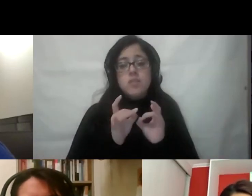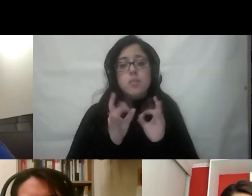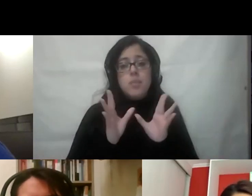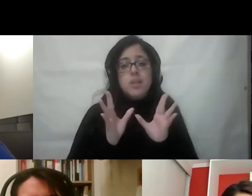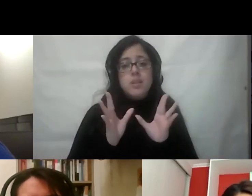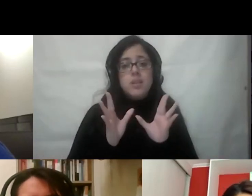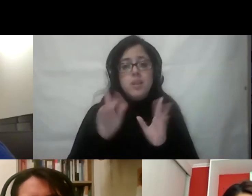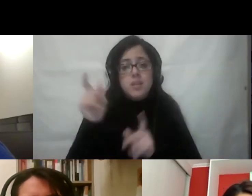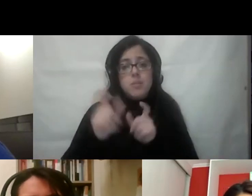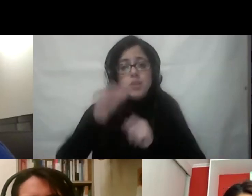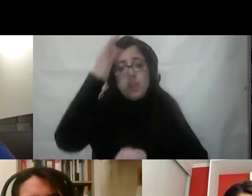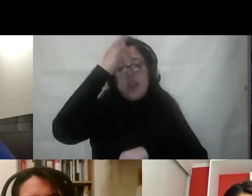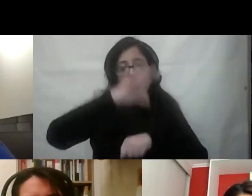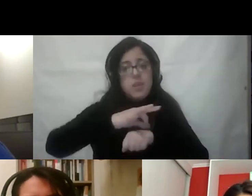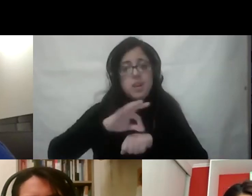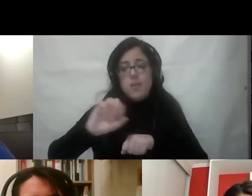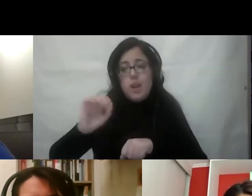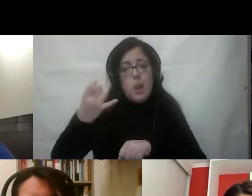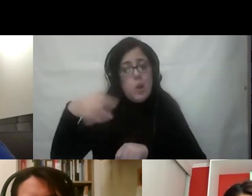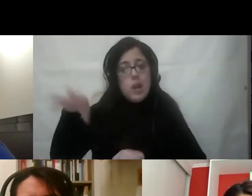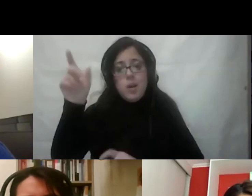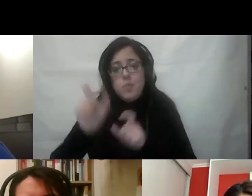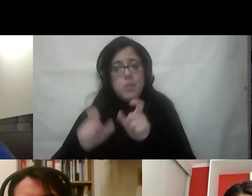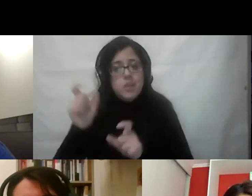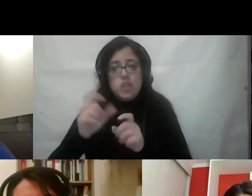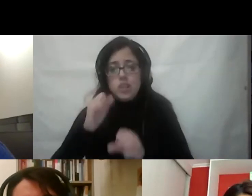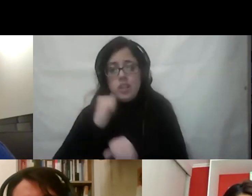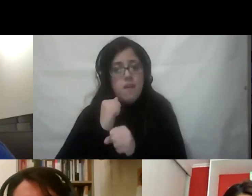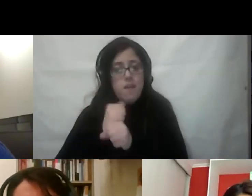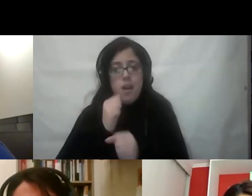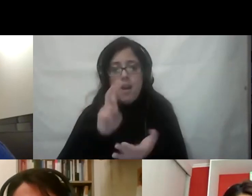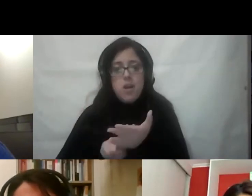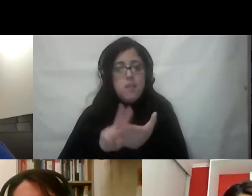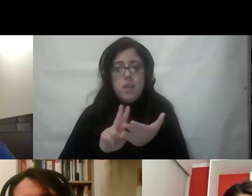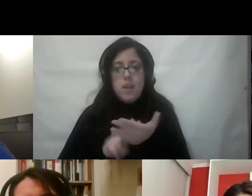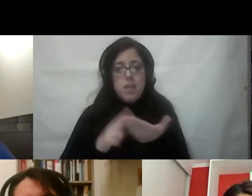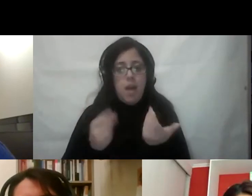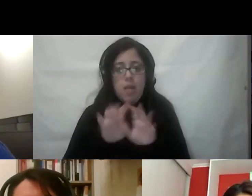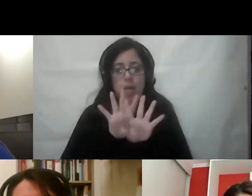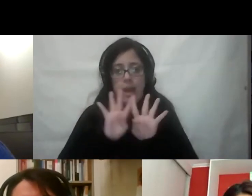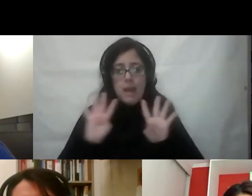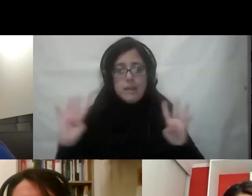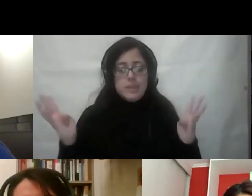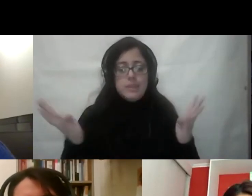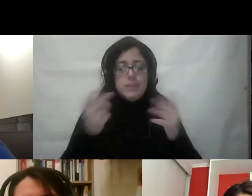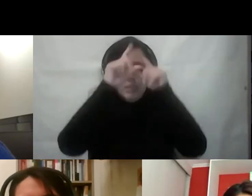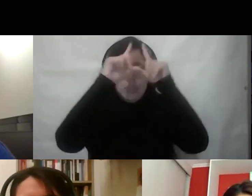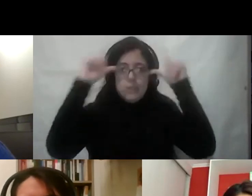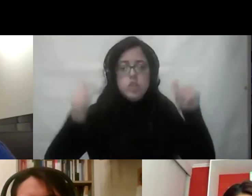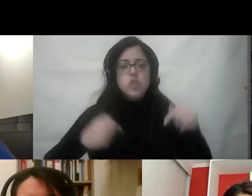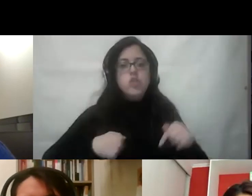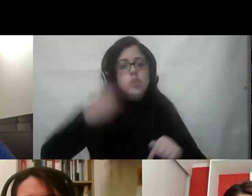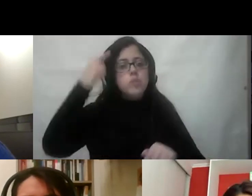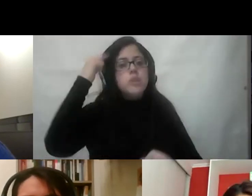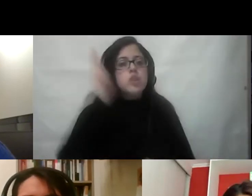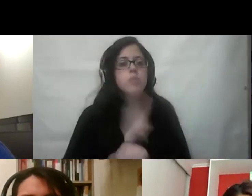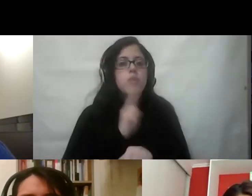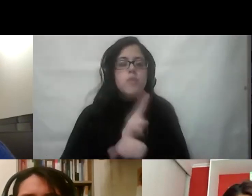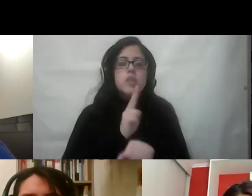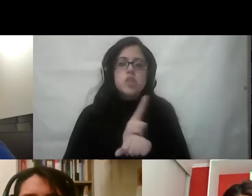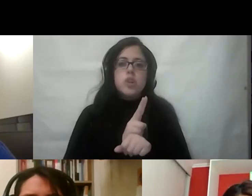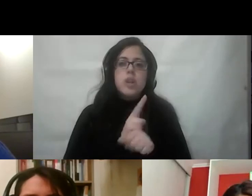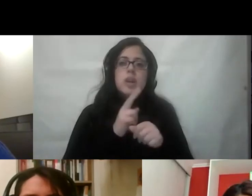en primera línea, las enfermeras fueron la única primera línea, yo creo que hoy día los profesores de ciencias sociales tenemos que también estar en la primera